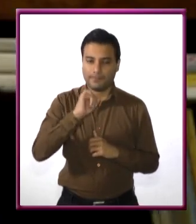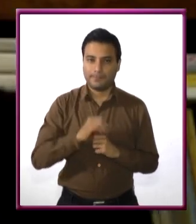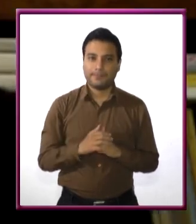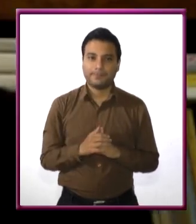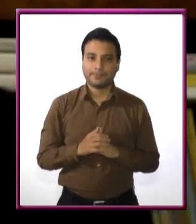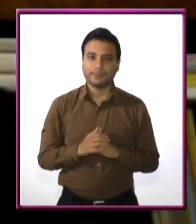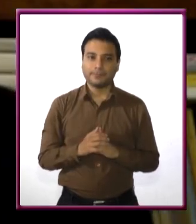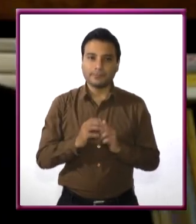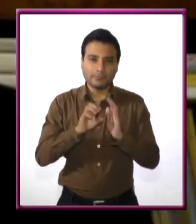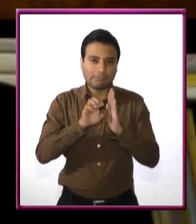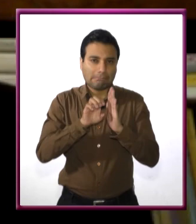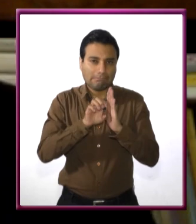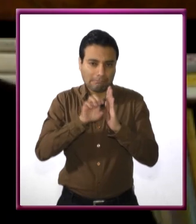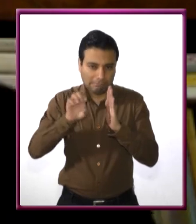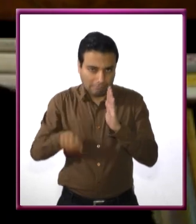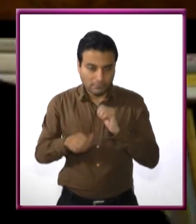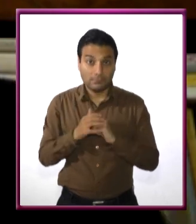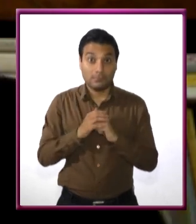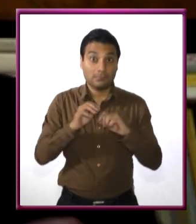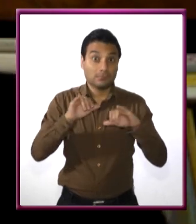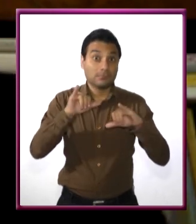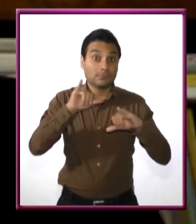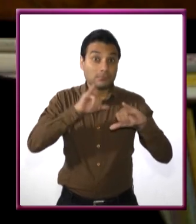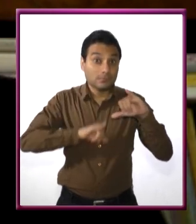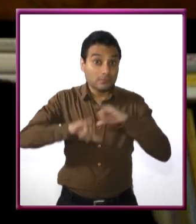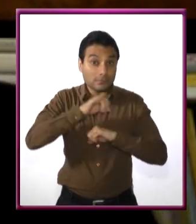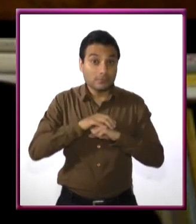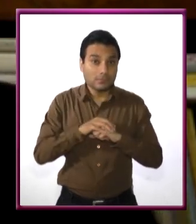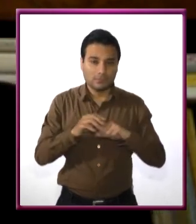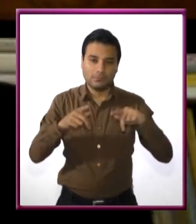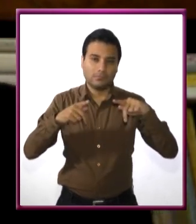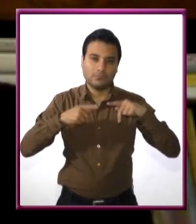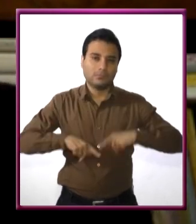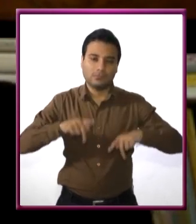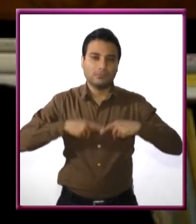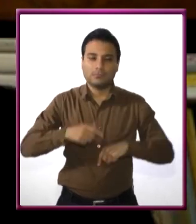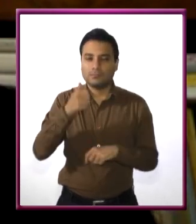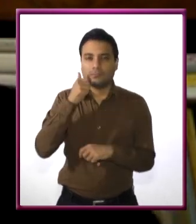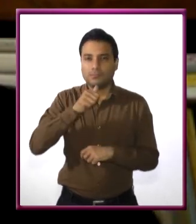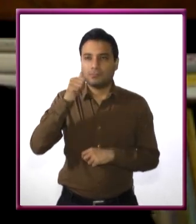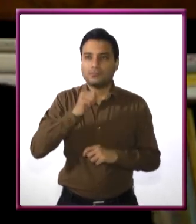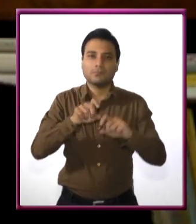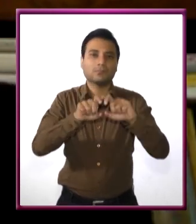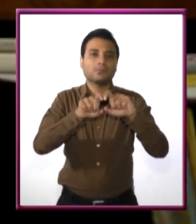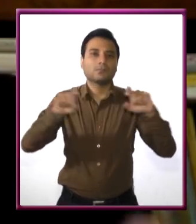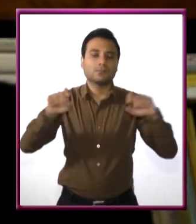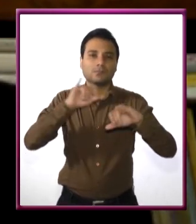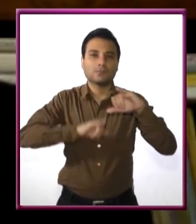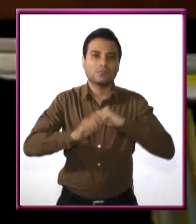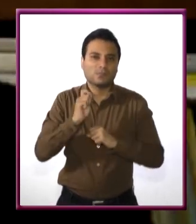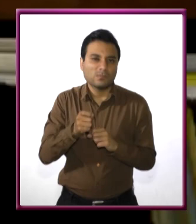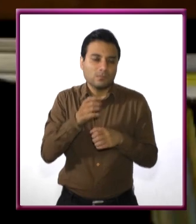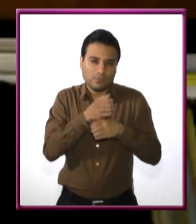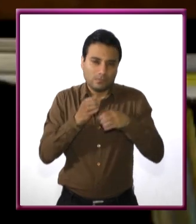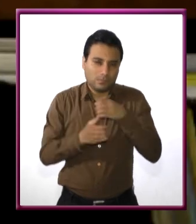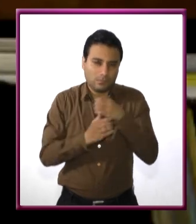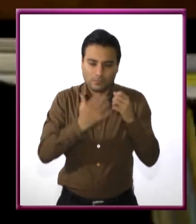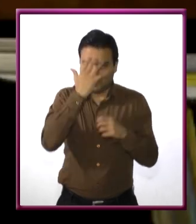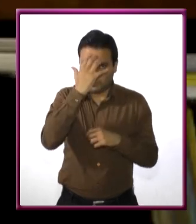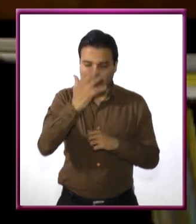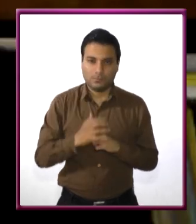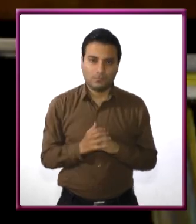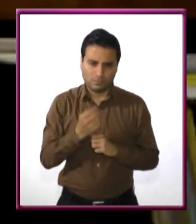que para hablar de ciencia, normalmente usamos esta etiqueta para hablar de cosas que nos tomamos muy en